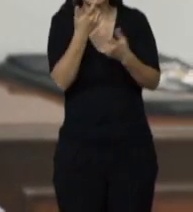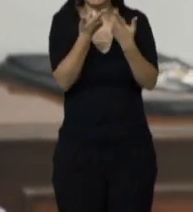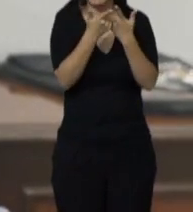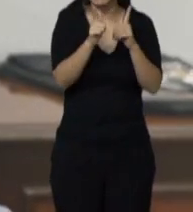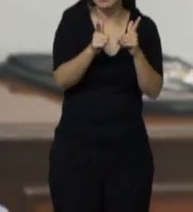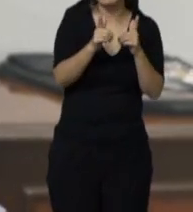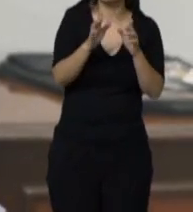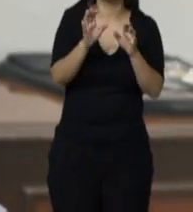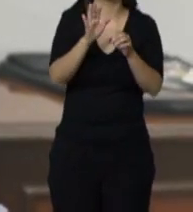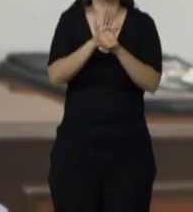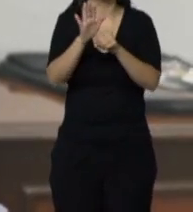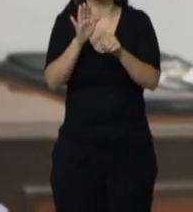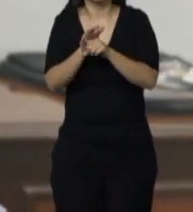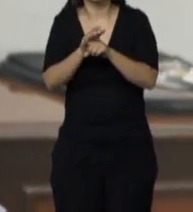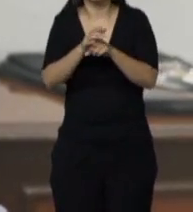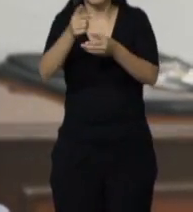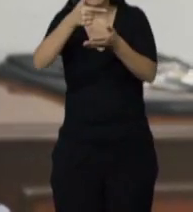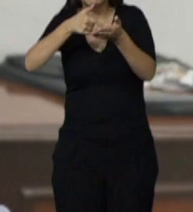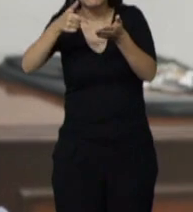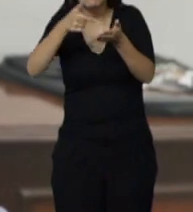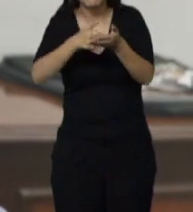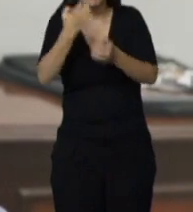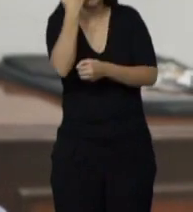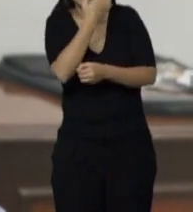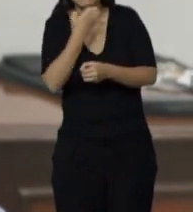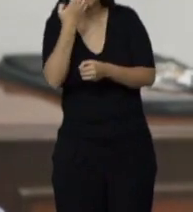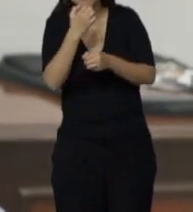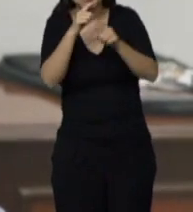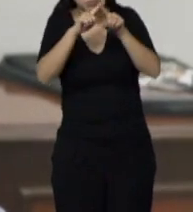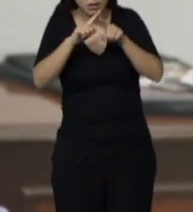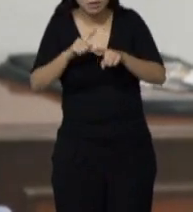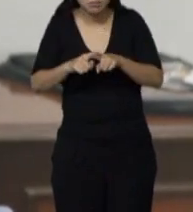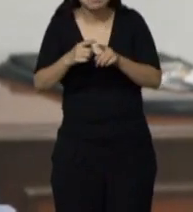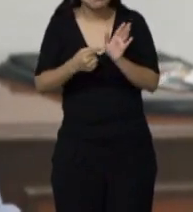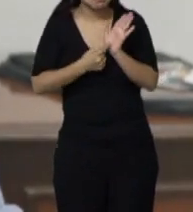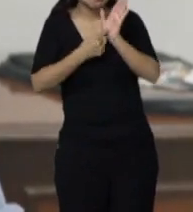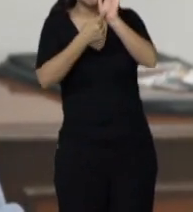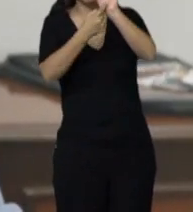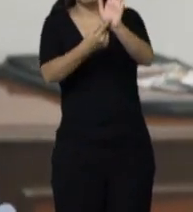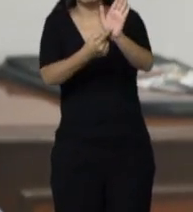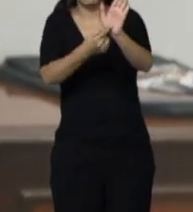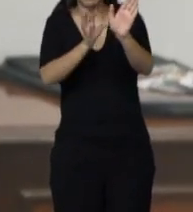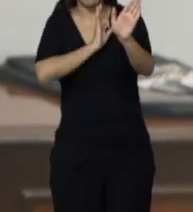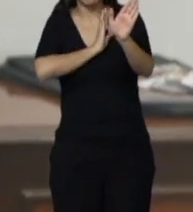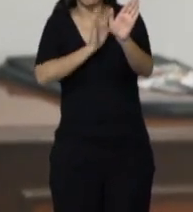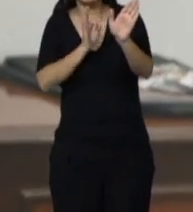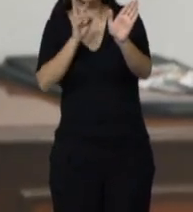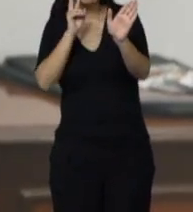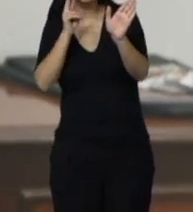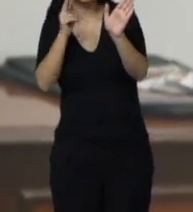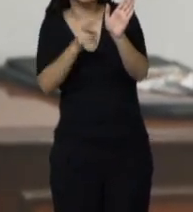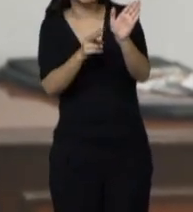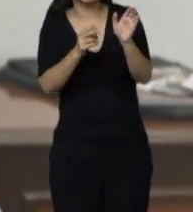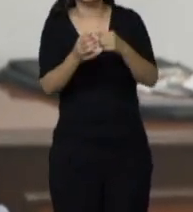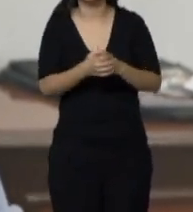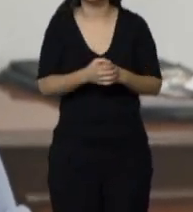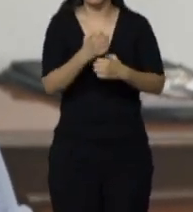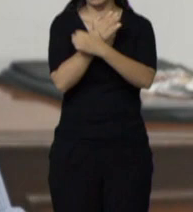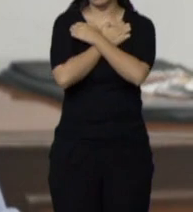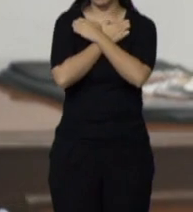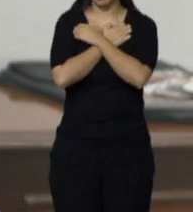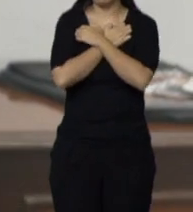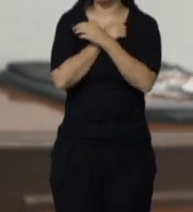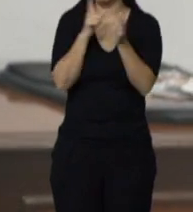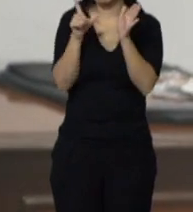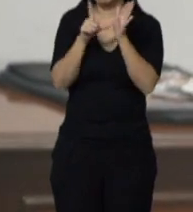el código postal la ubicación de las escuelas y que tenemos entonces si el sector educativo está listo